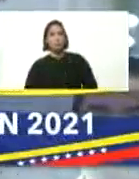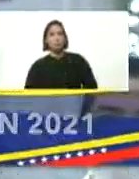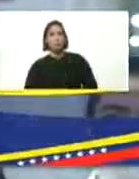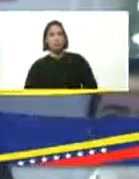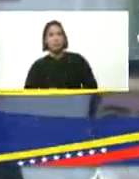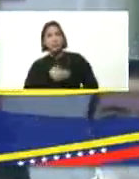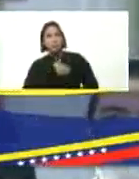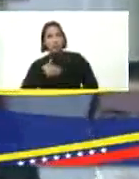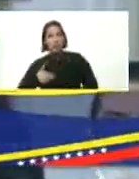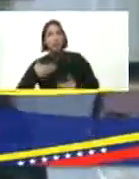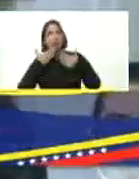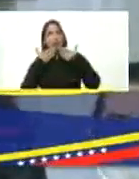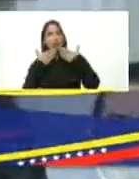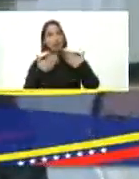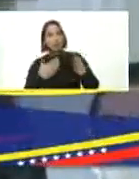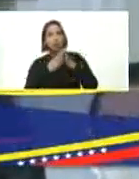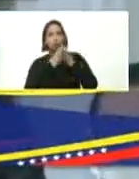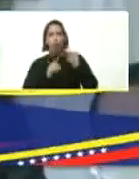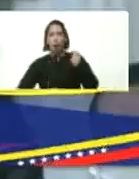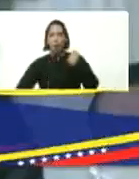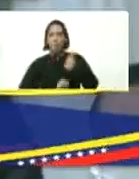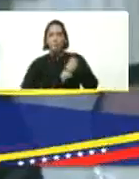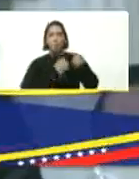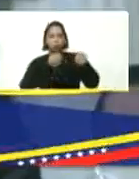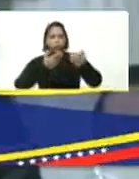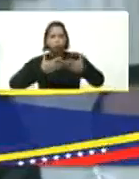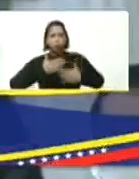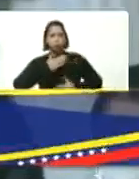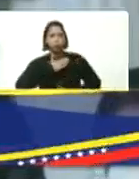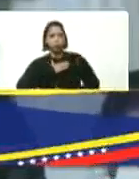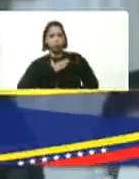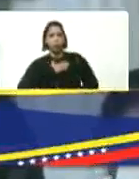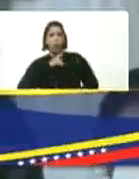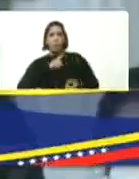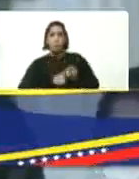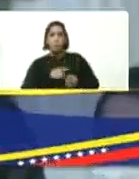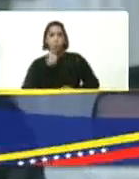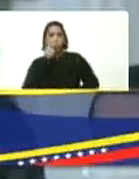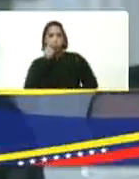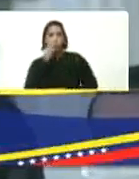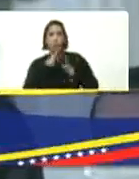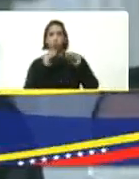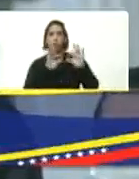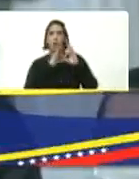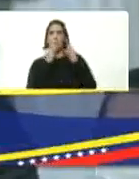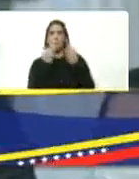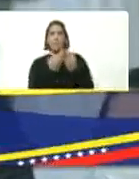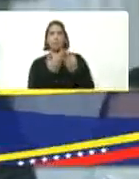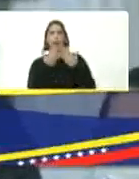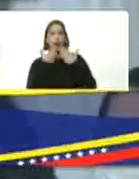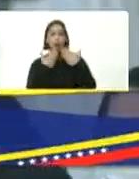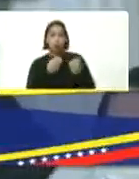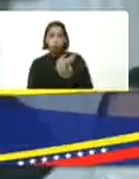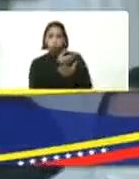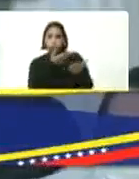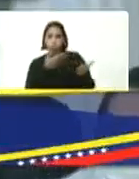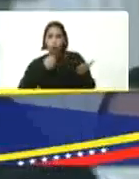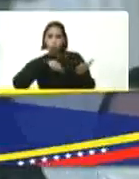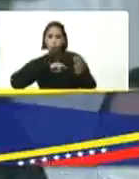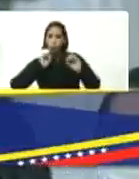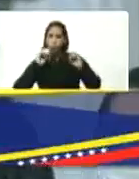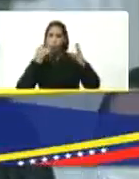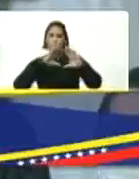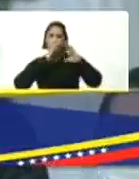quiero agradecerle por todo el apoyo que nos han brindado a mi esposo y a toda mi familia. Gracias a ustedes hemos logrado que el